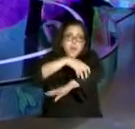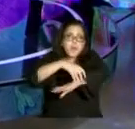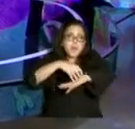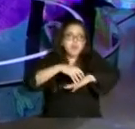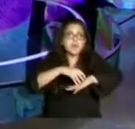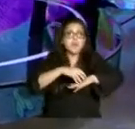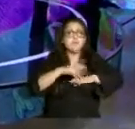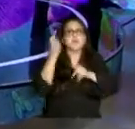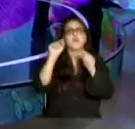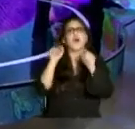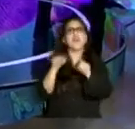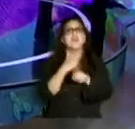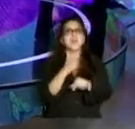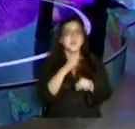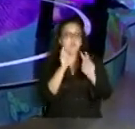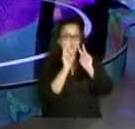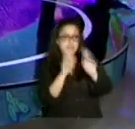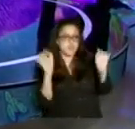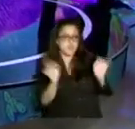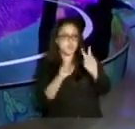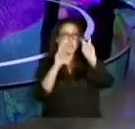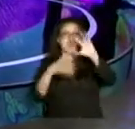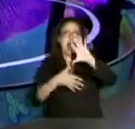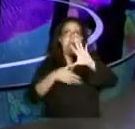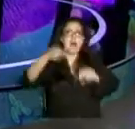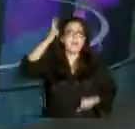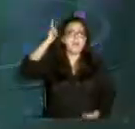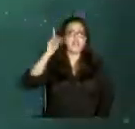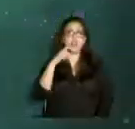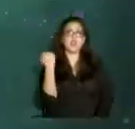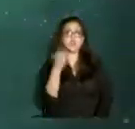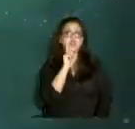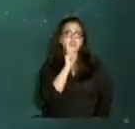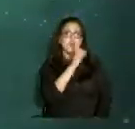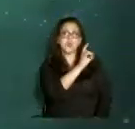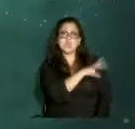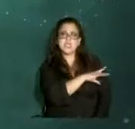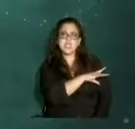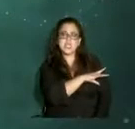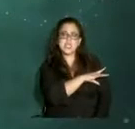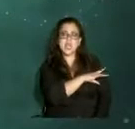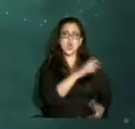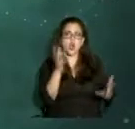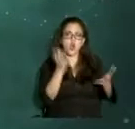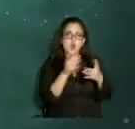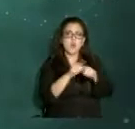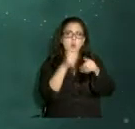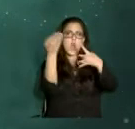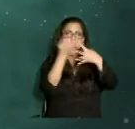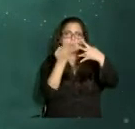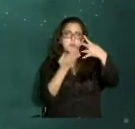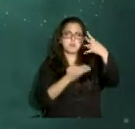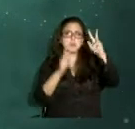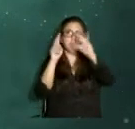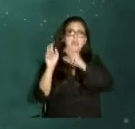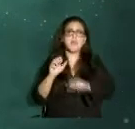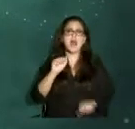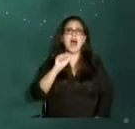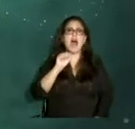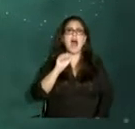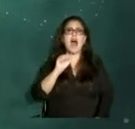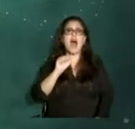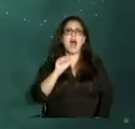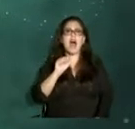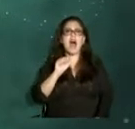ver si este componente nativo amerindio que teníamos los chilenos, cómo se repartía entre el antecedente aymara y